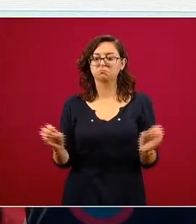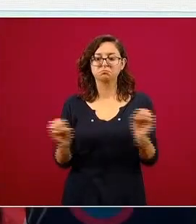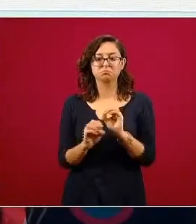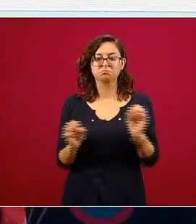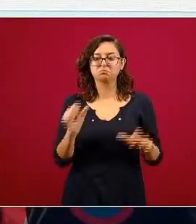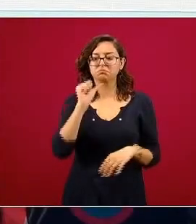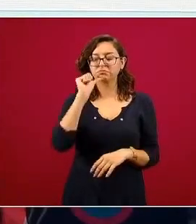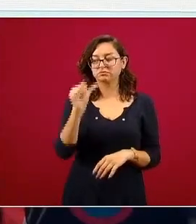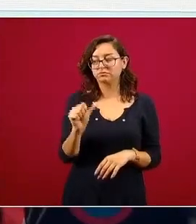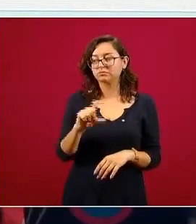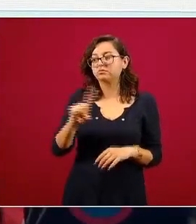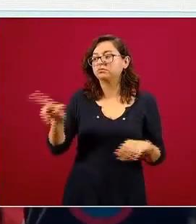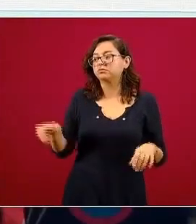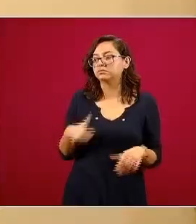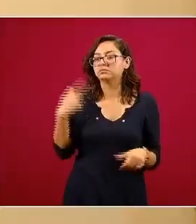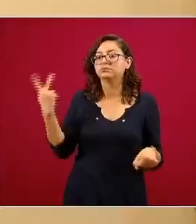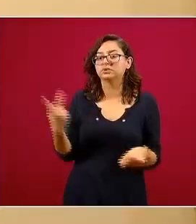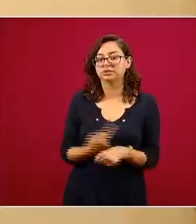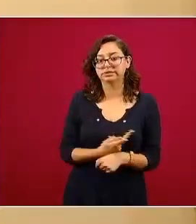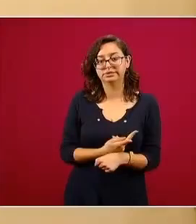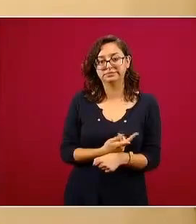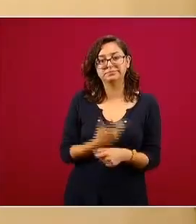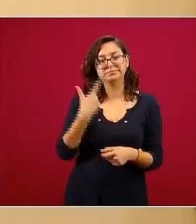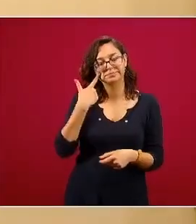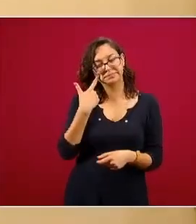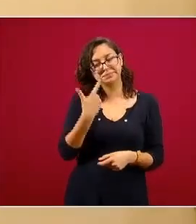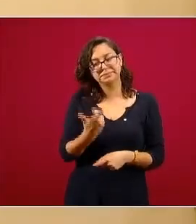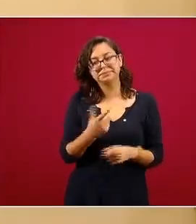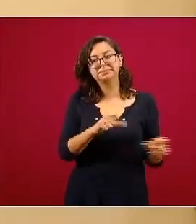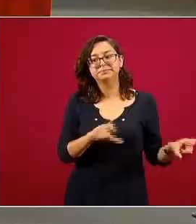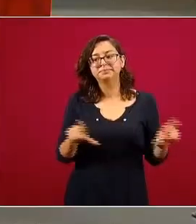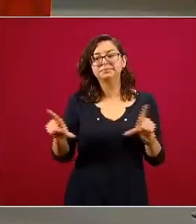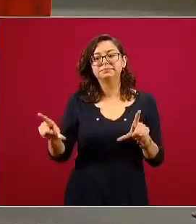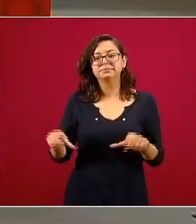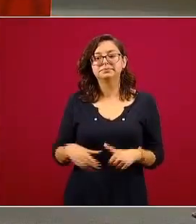de actuar de esa manera. La siguiente, por favor.